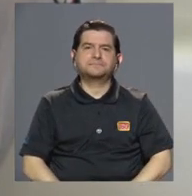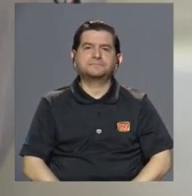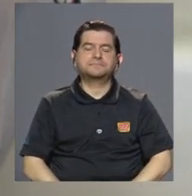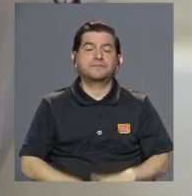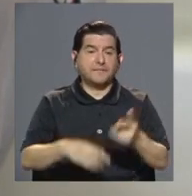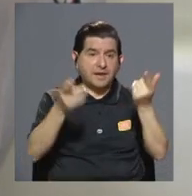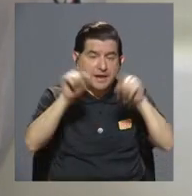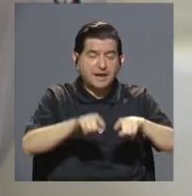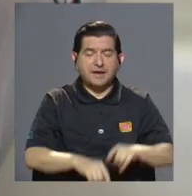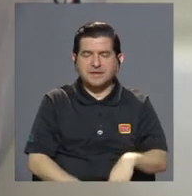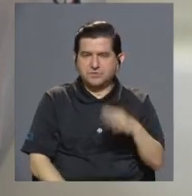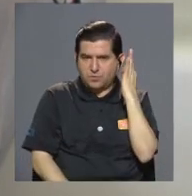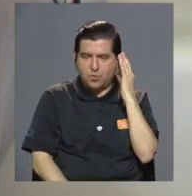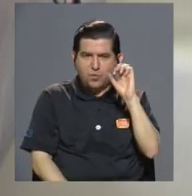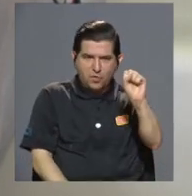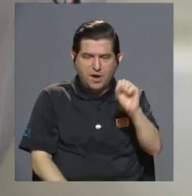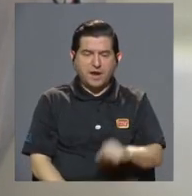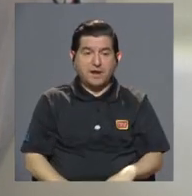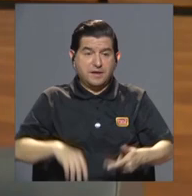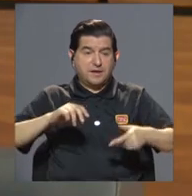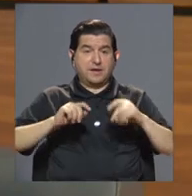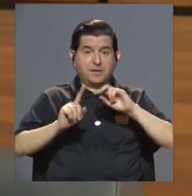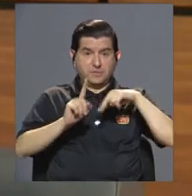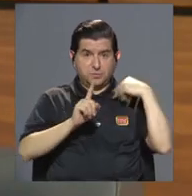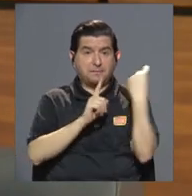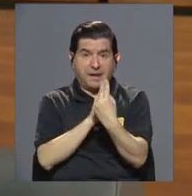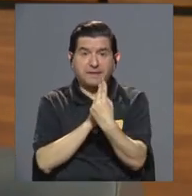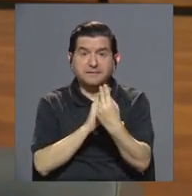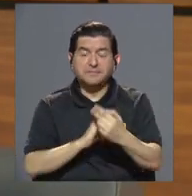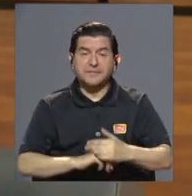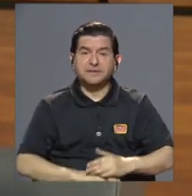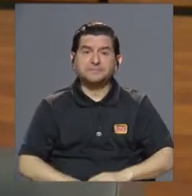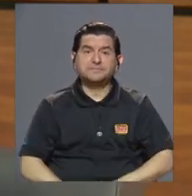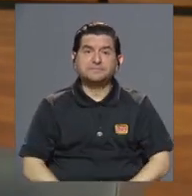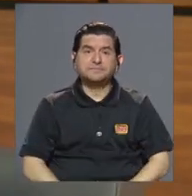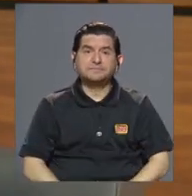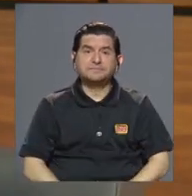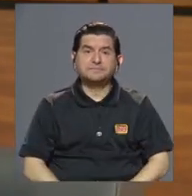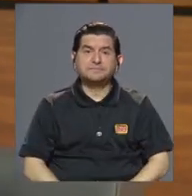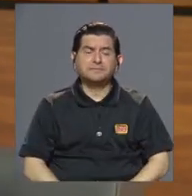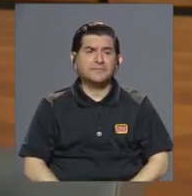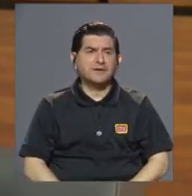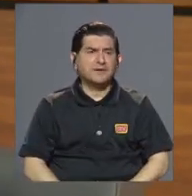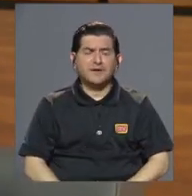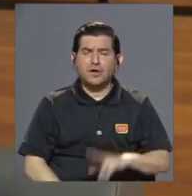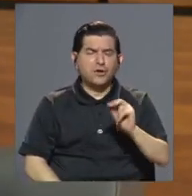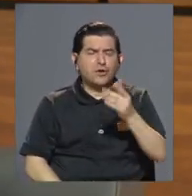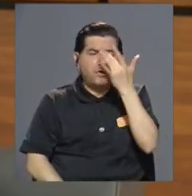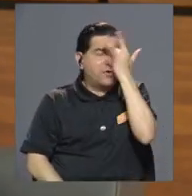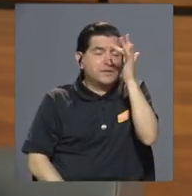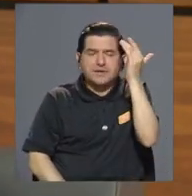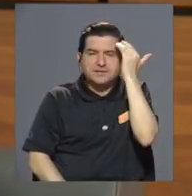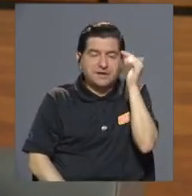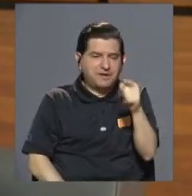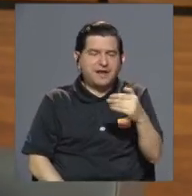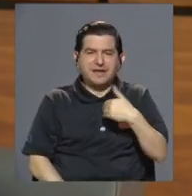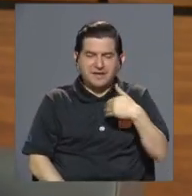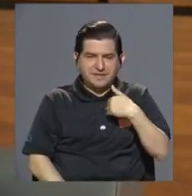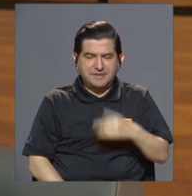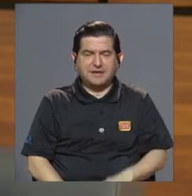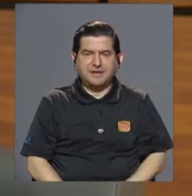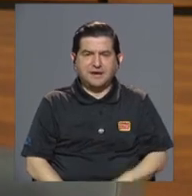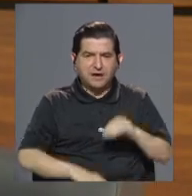El caso de Stephanie para mí es paradigmático porque no hace falta ser un genio para saber que ella tenía una